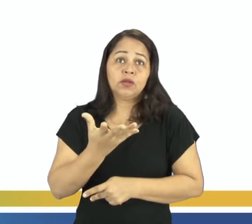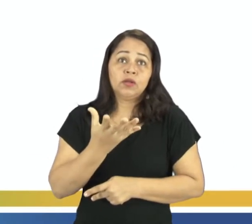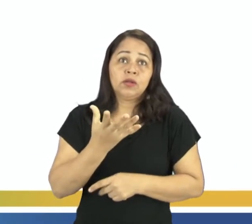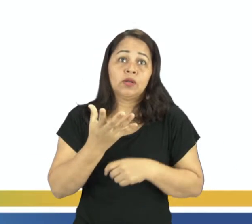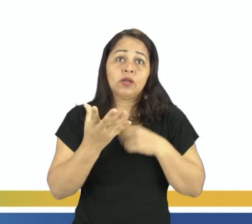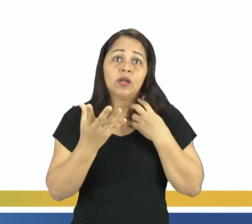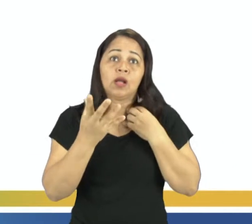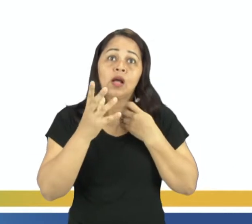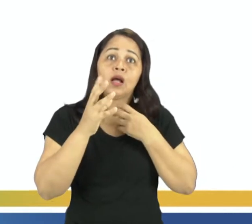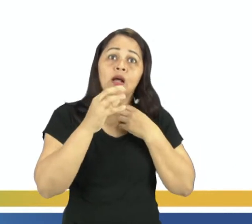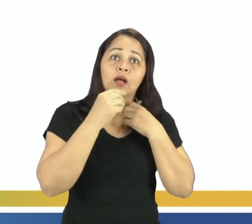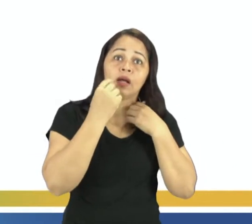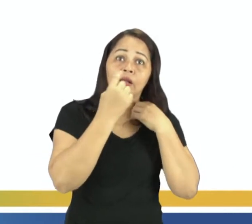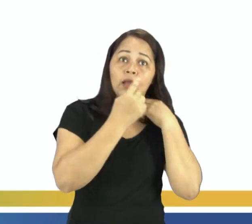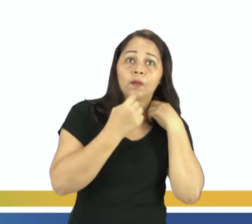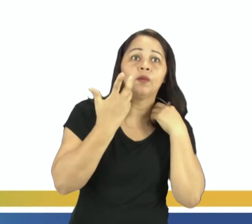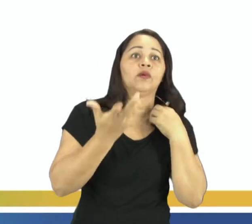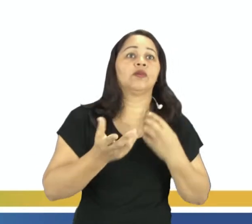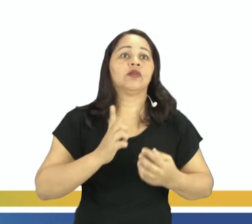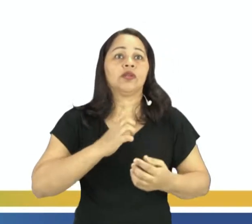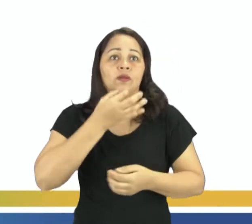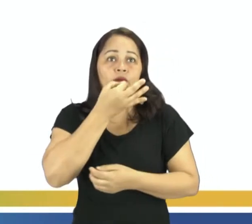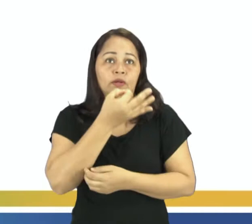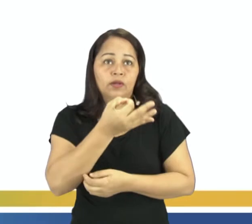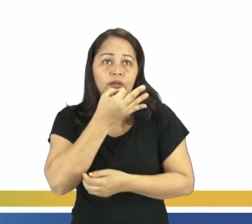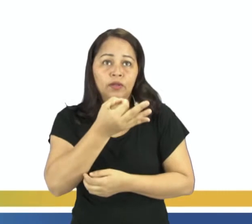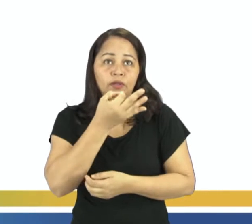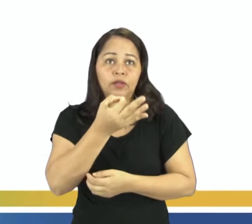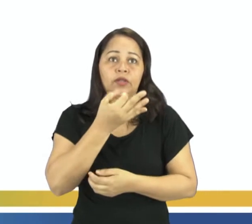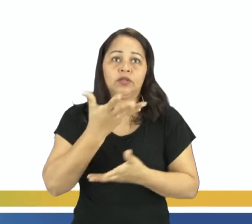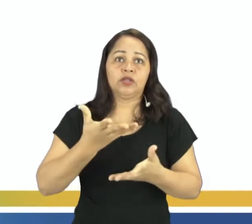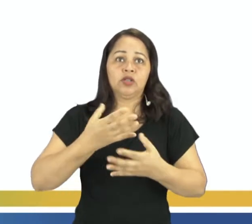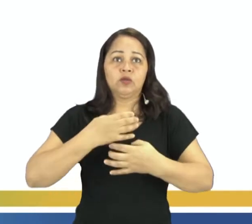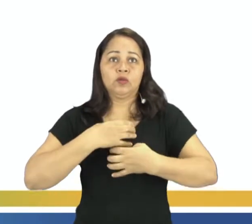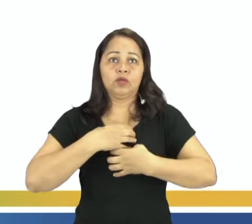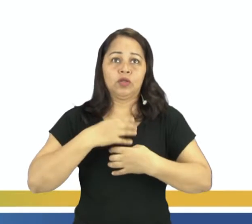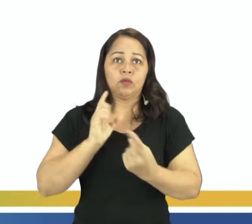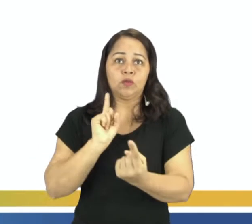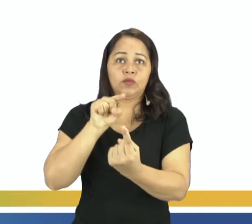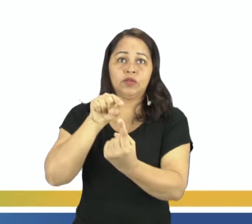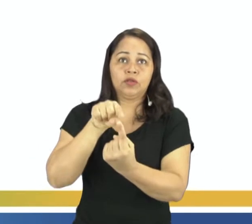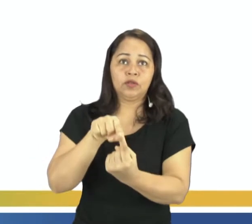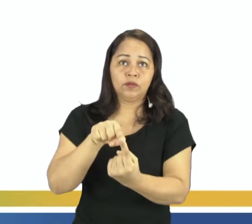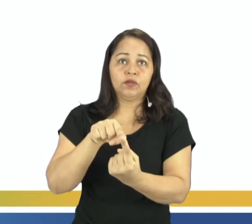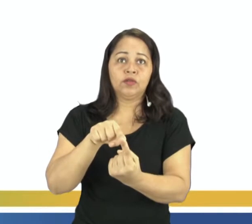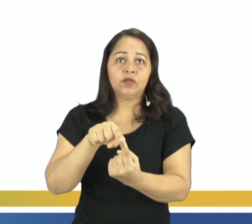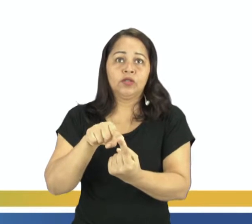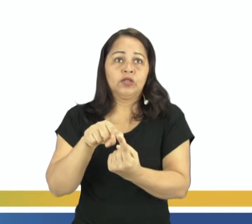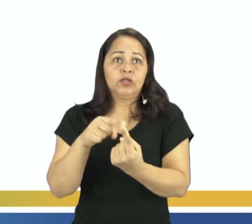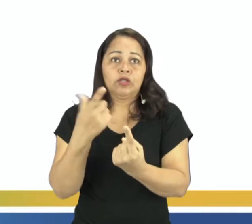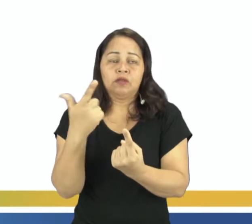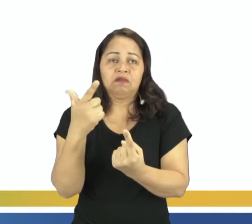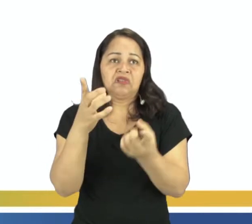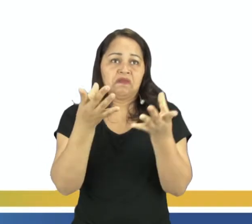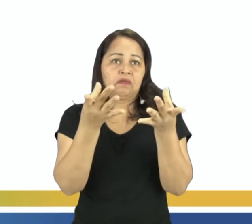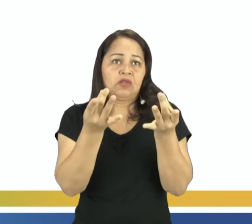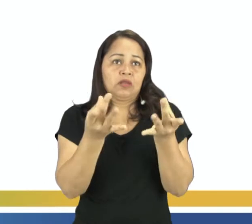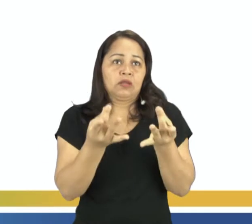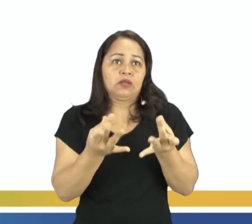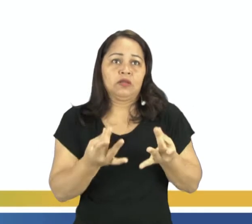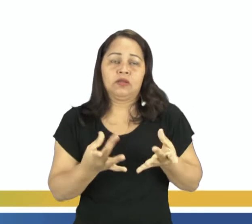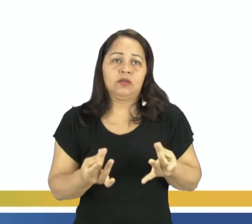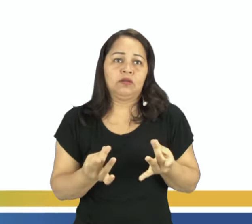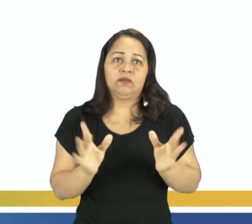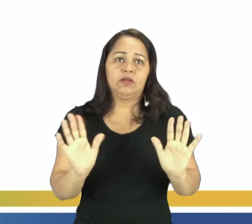presenta una crítica de una forma o de una manera objetiva, sin muchos detalles y